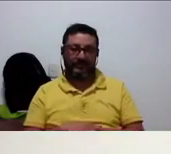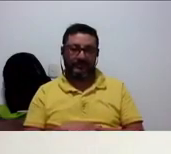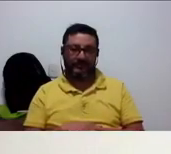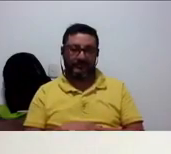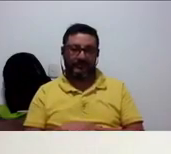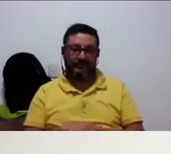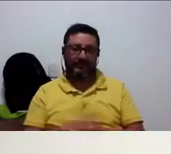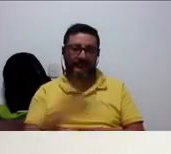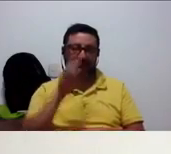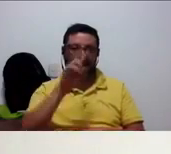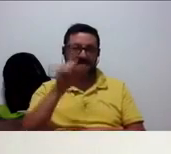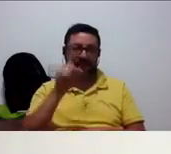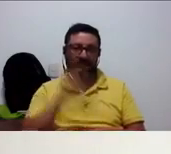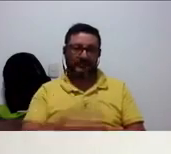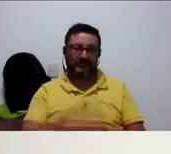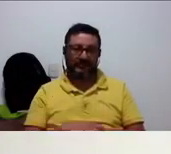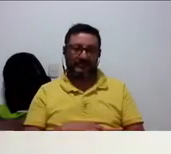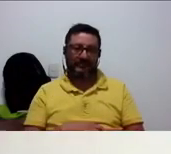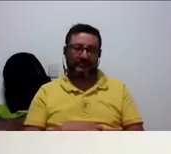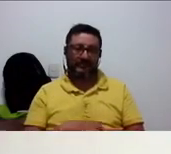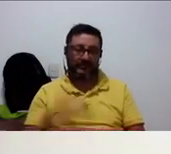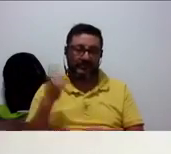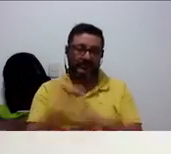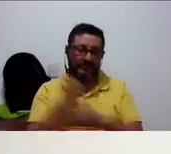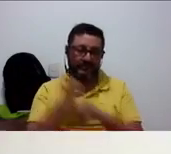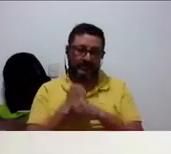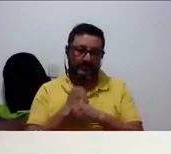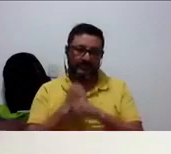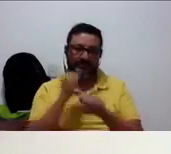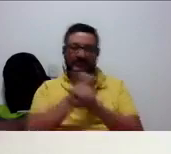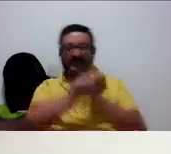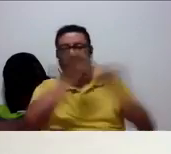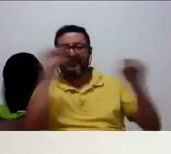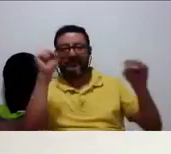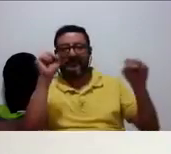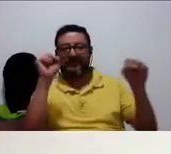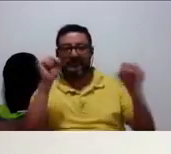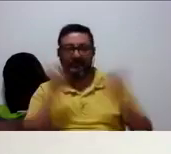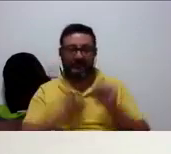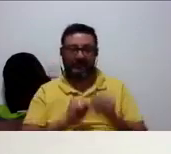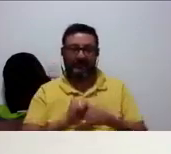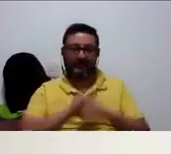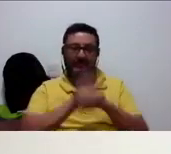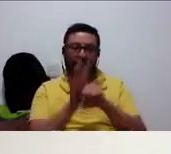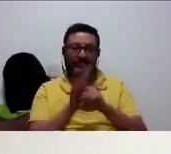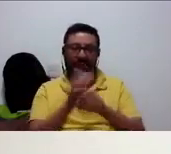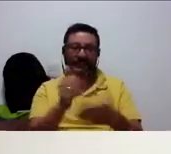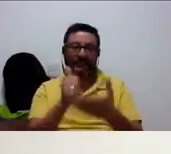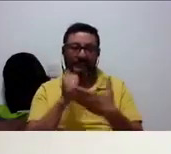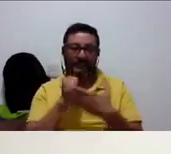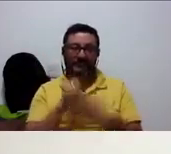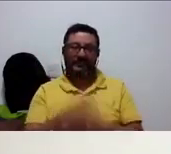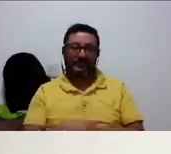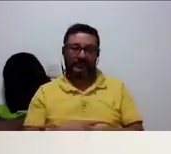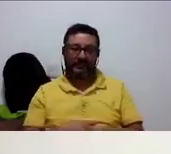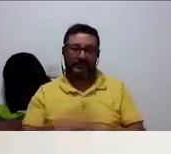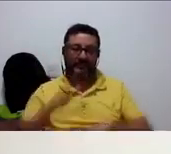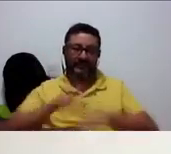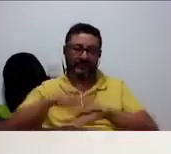años madrugando a ir a un entrenamiento es duro. Pero precisamente la pandemia también me ayudó a eso, como que después de la pandemia